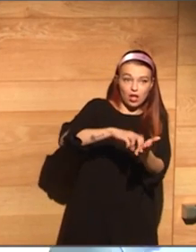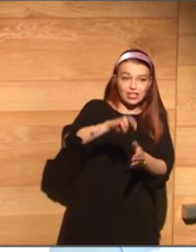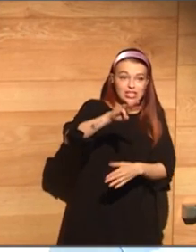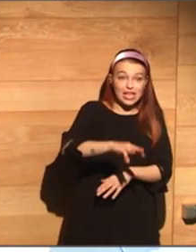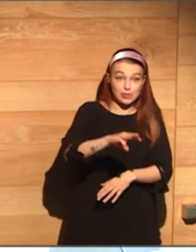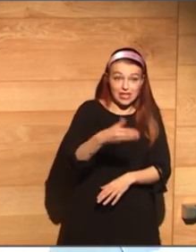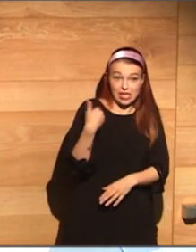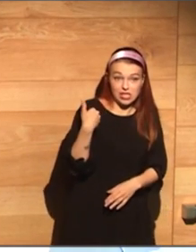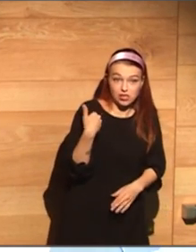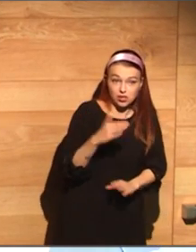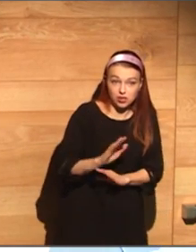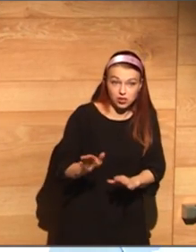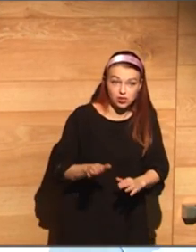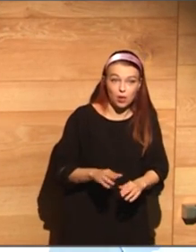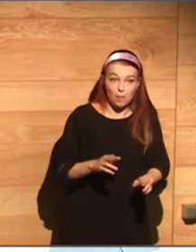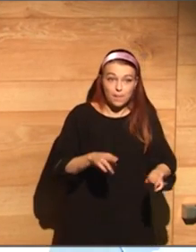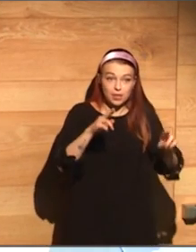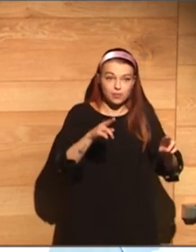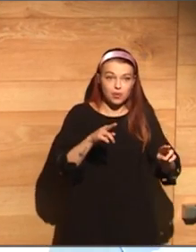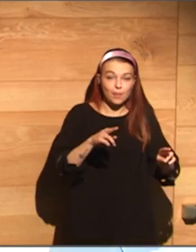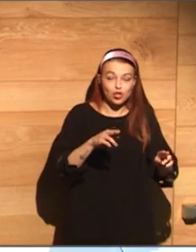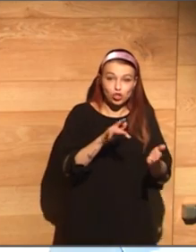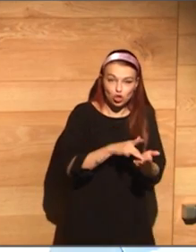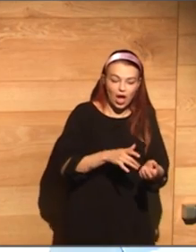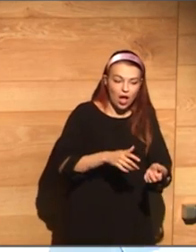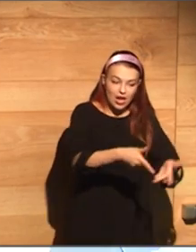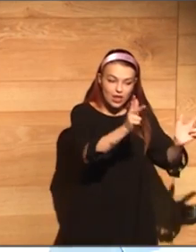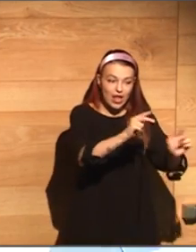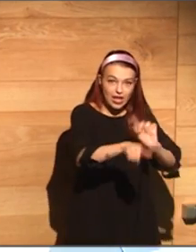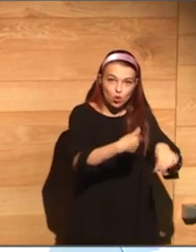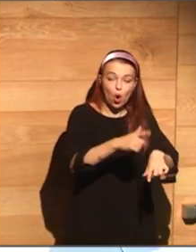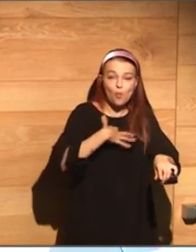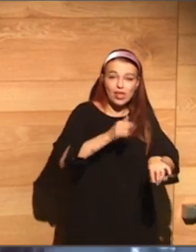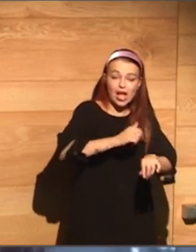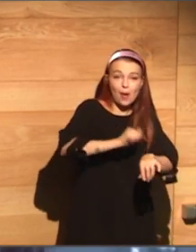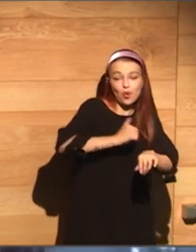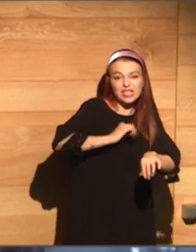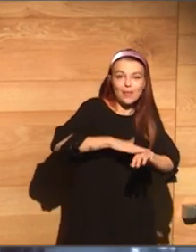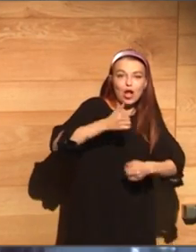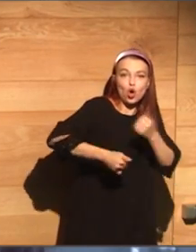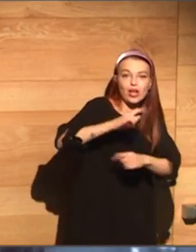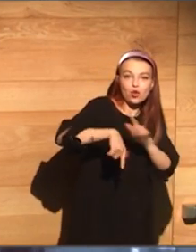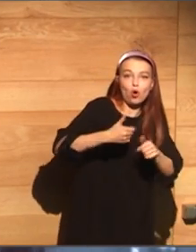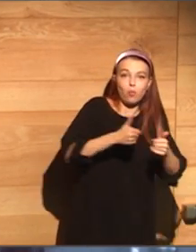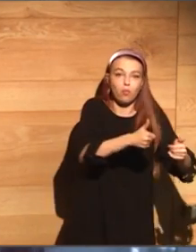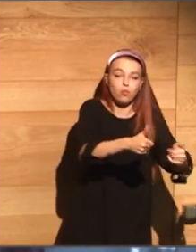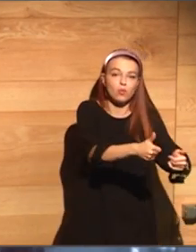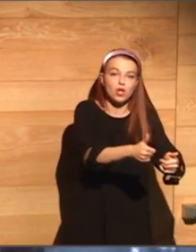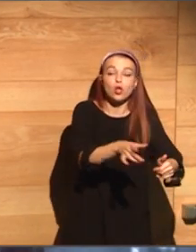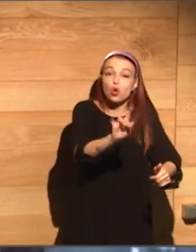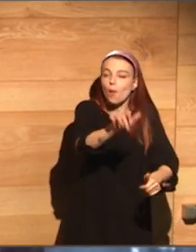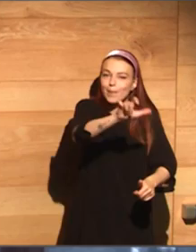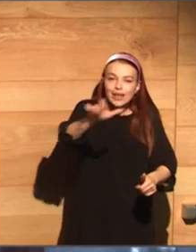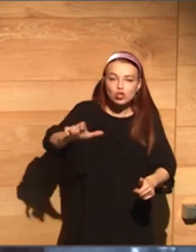hace tres meses. Pero te soltaban y te daban media hora de ventaja. No. Si es que tal y como lo has empezado, parecía depredador eso. No, había gente